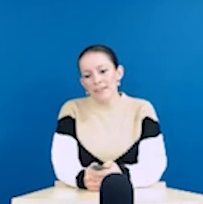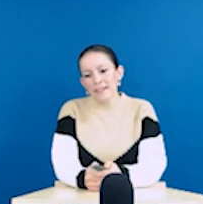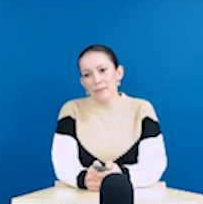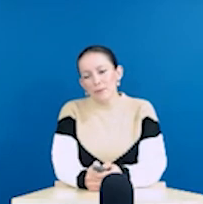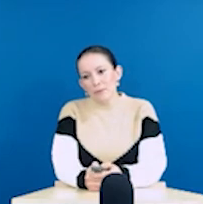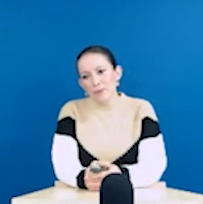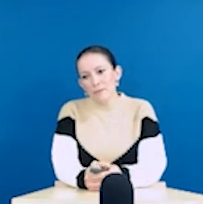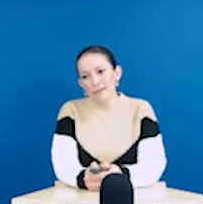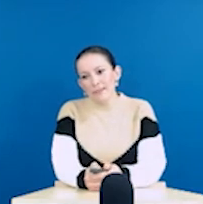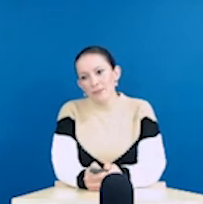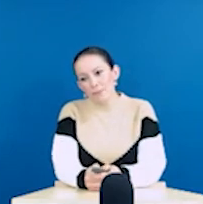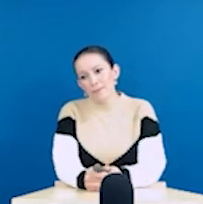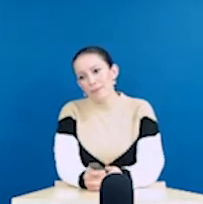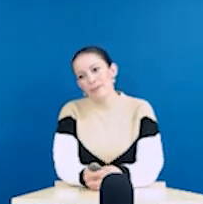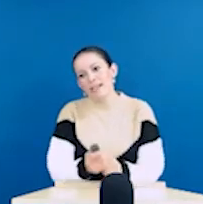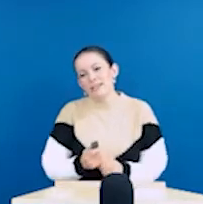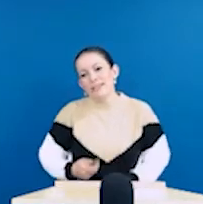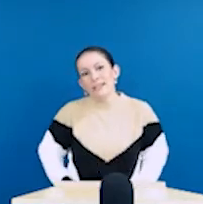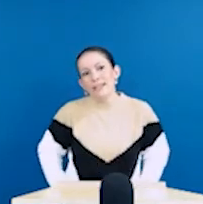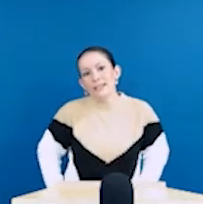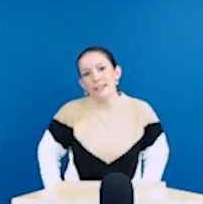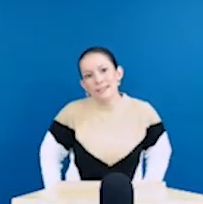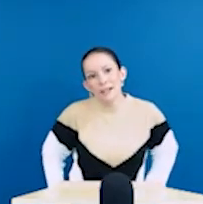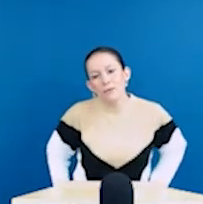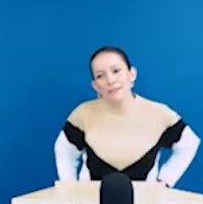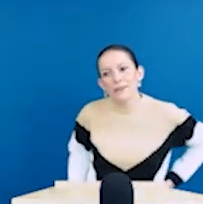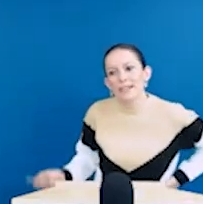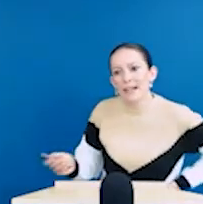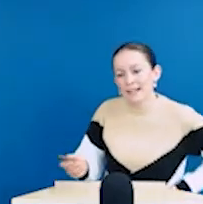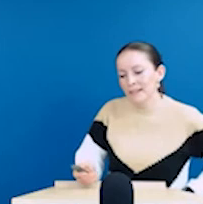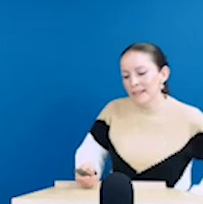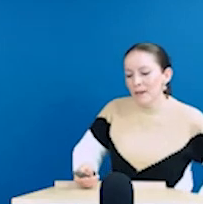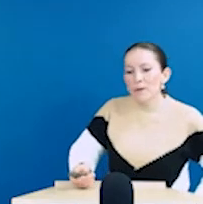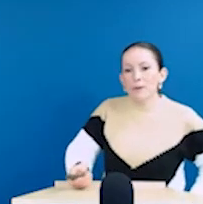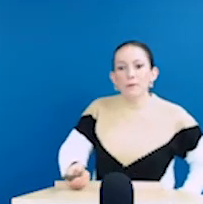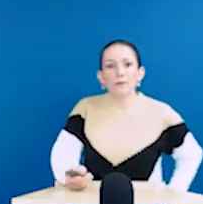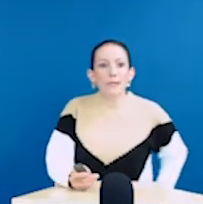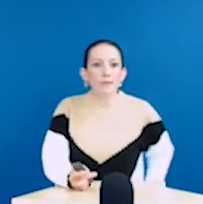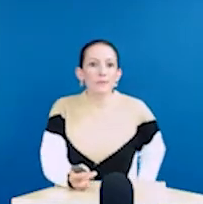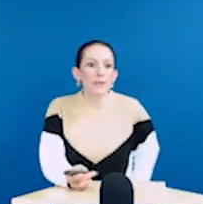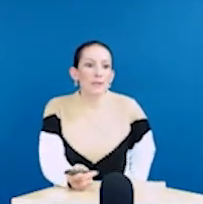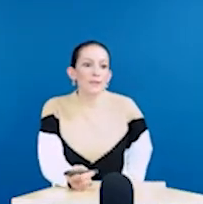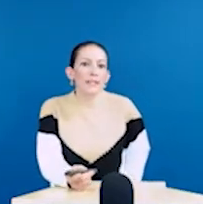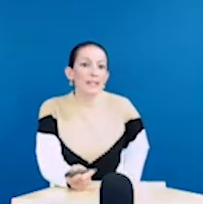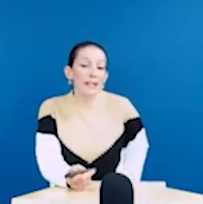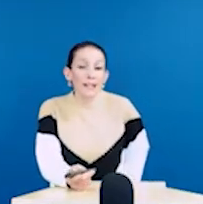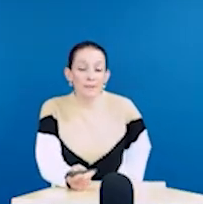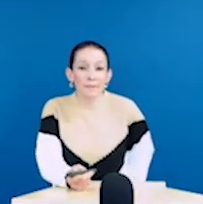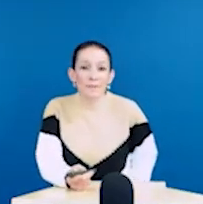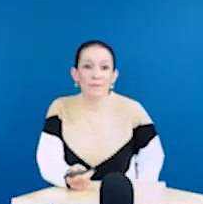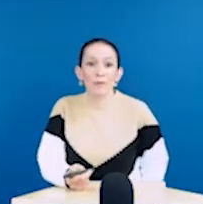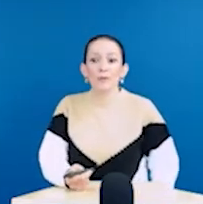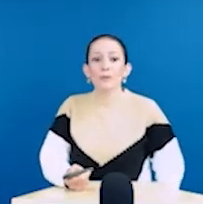Nosotros tenemos un punto de partida súper importante que es la educación general. Cuando nosotros tenemos una educación